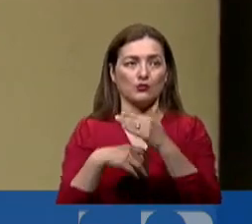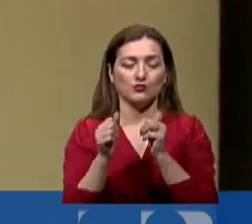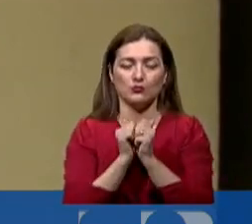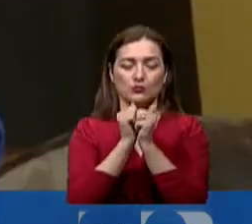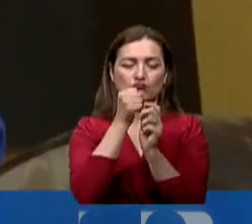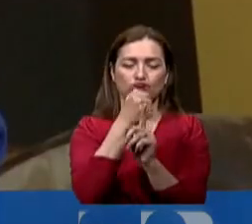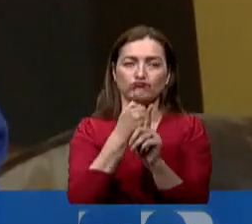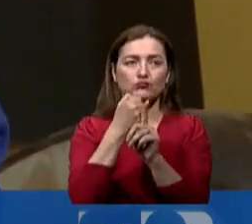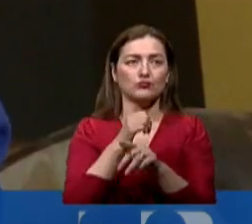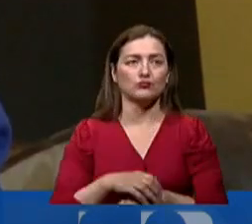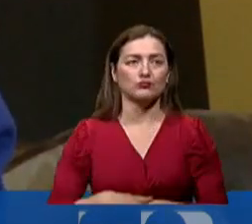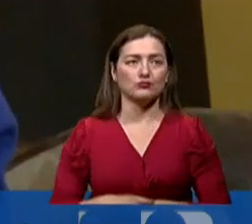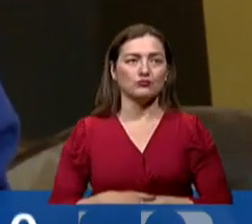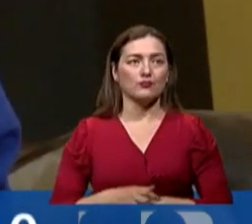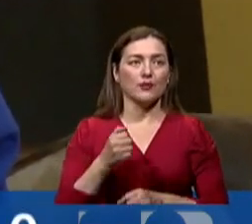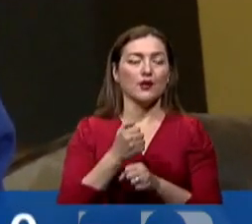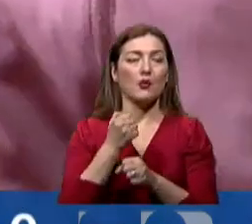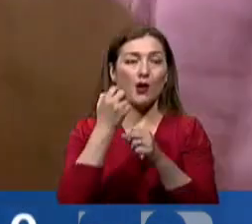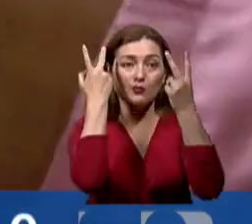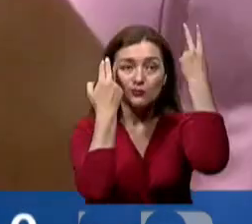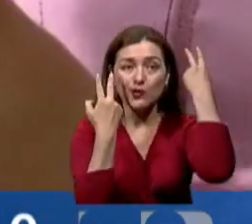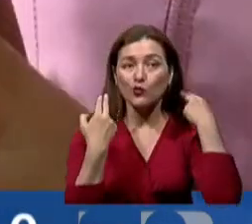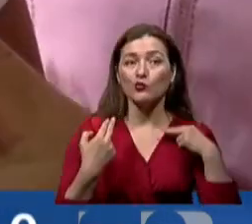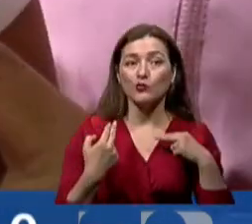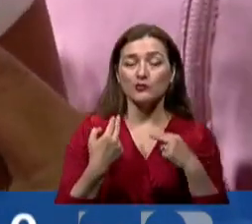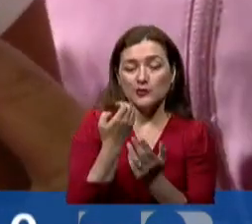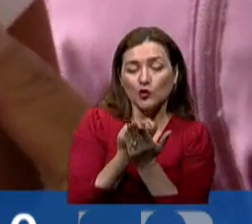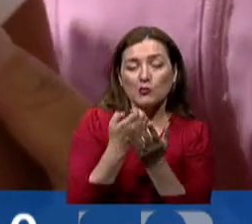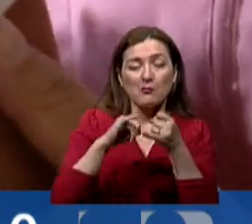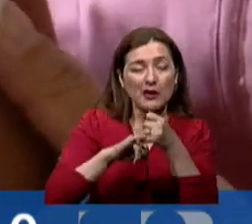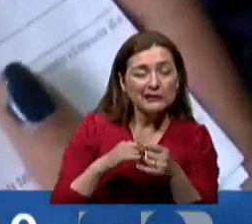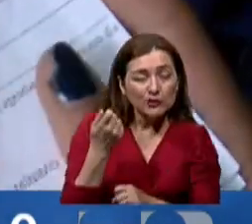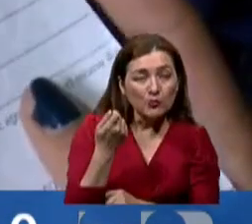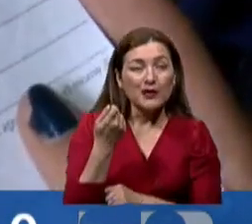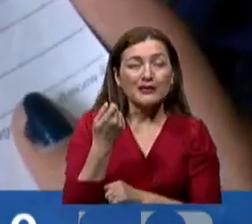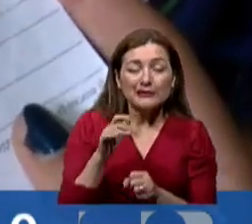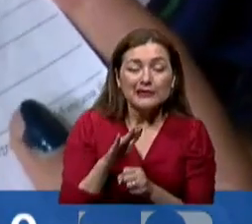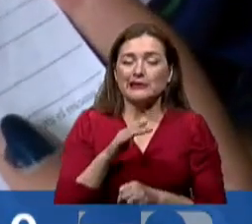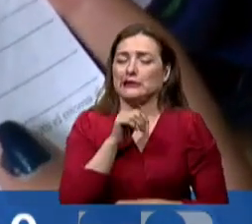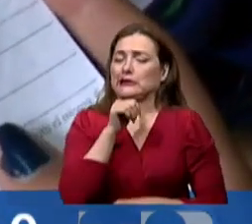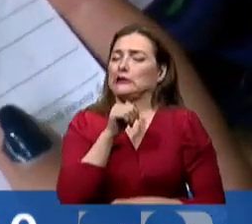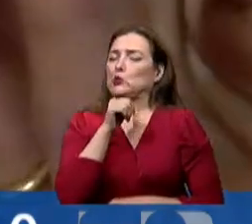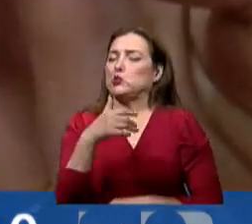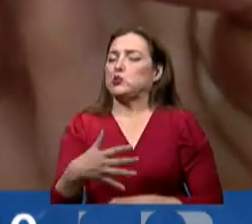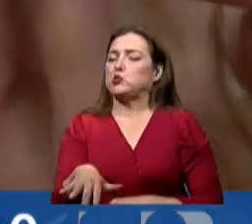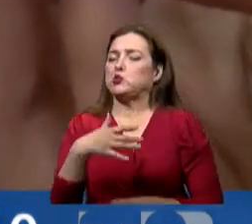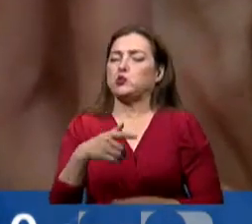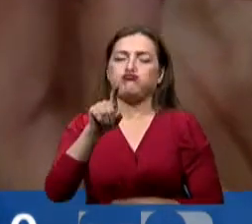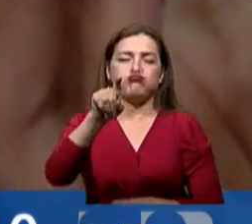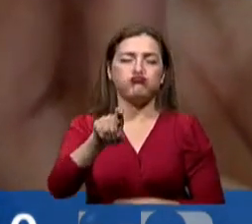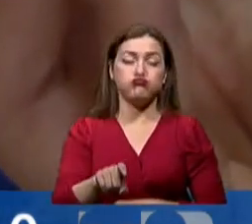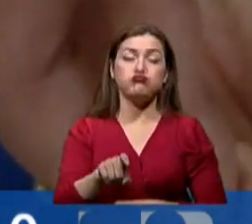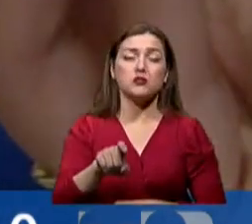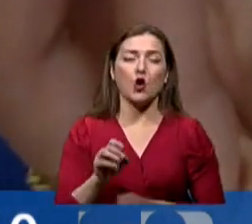juntas estamos. Verónica trabaja como estilista y sus ingresos no son suficientes para solventar esta operación. Por ello